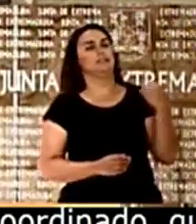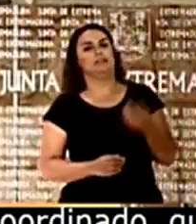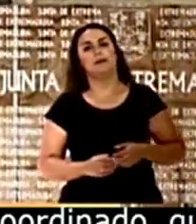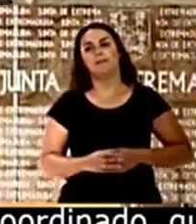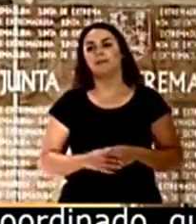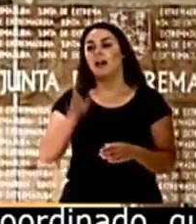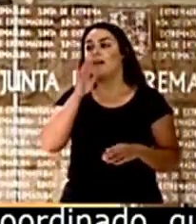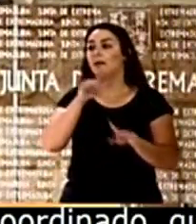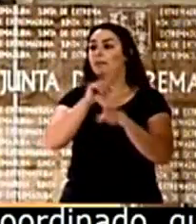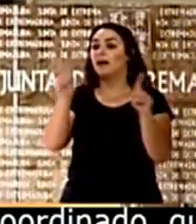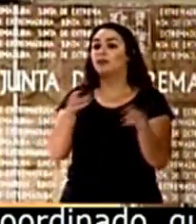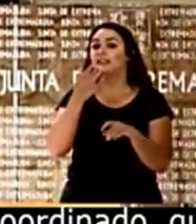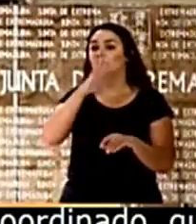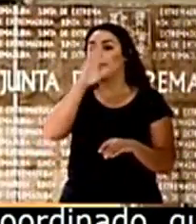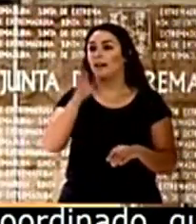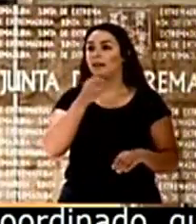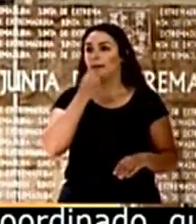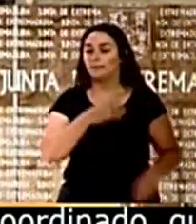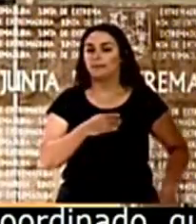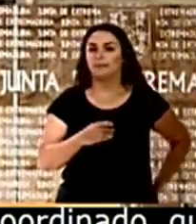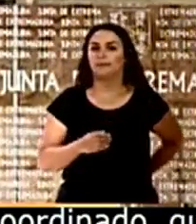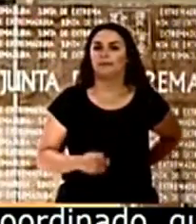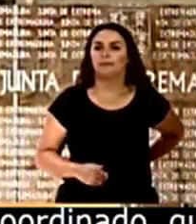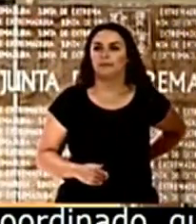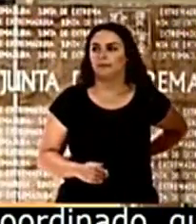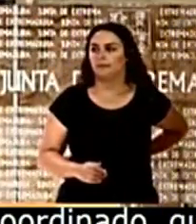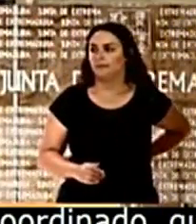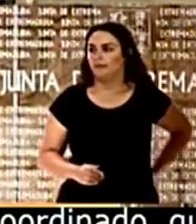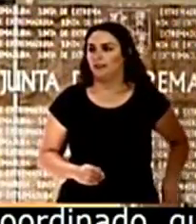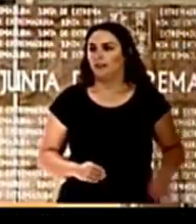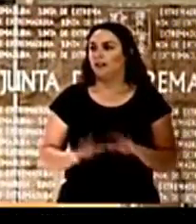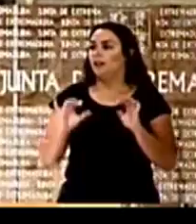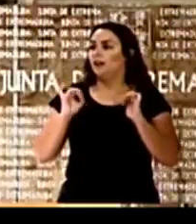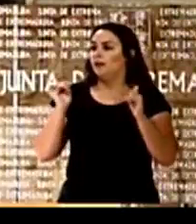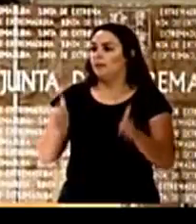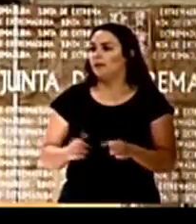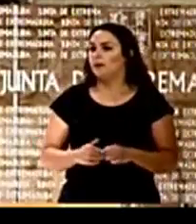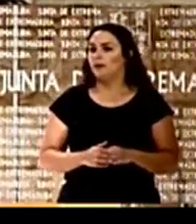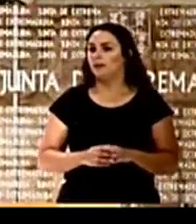Pasamos a las preguntas, si os parece. Venga, empezamos.